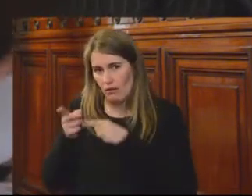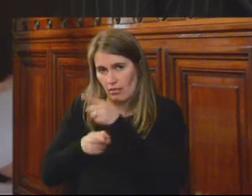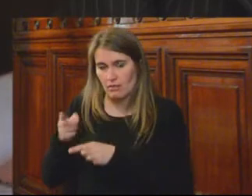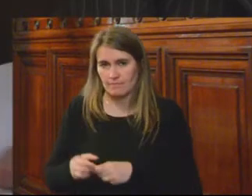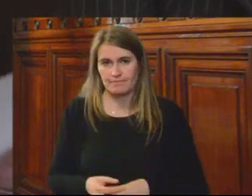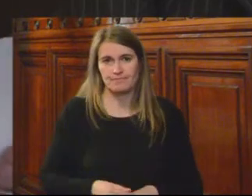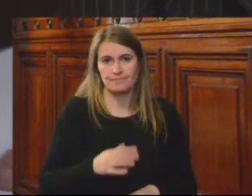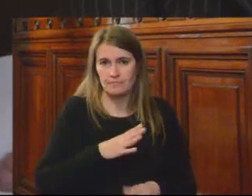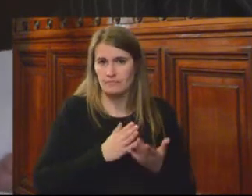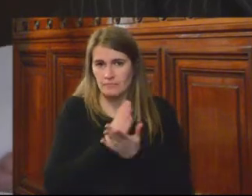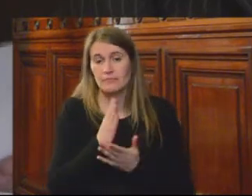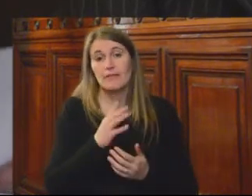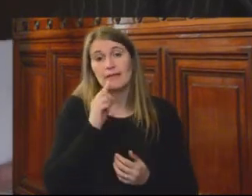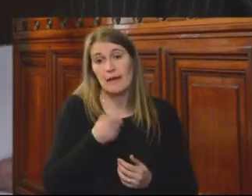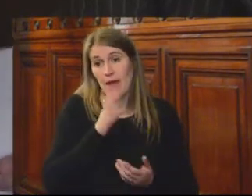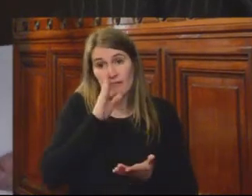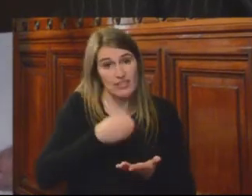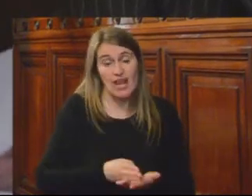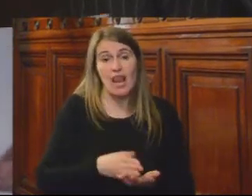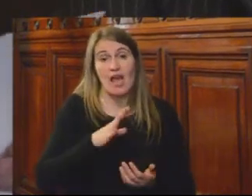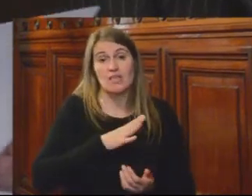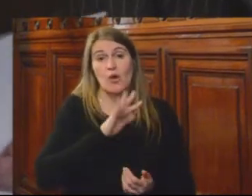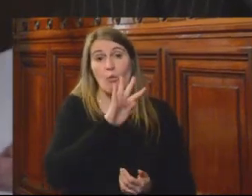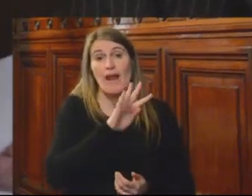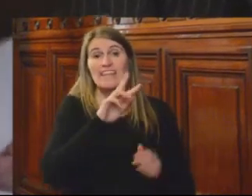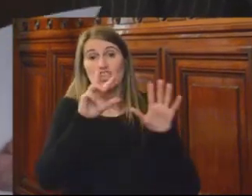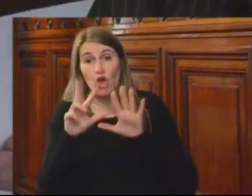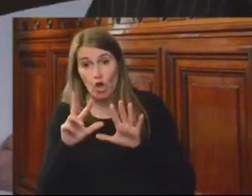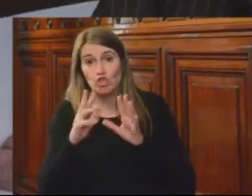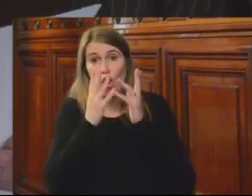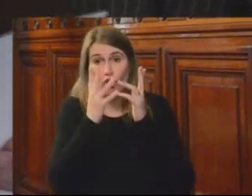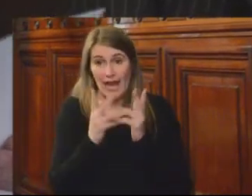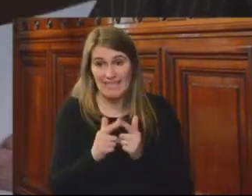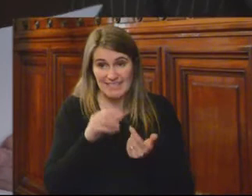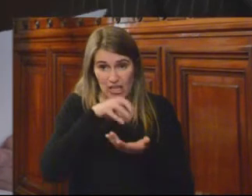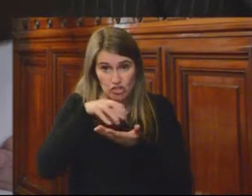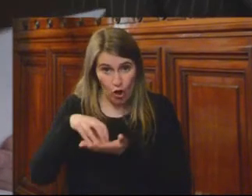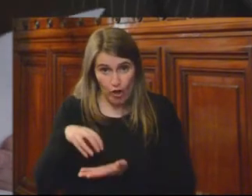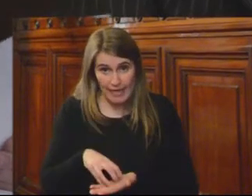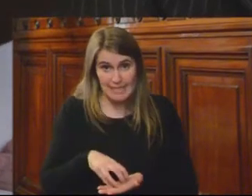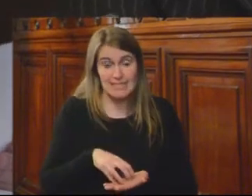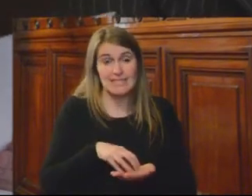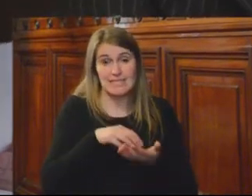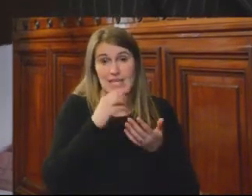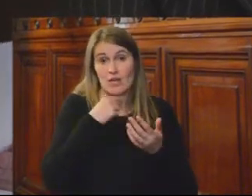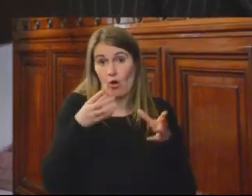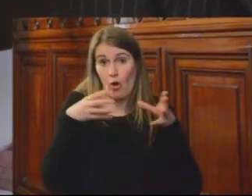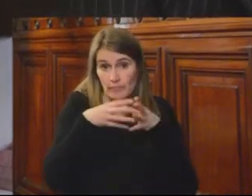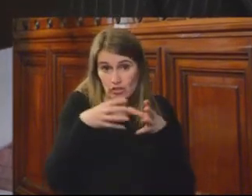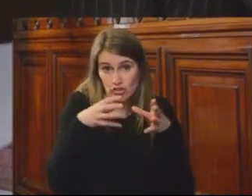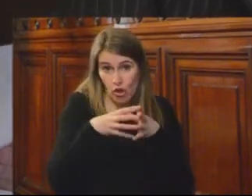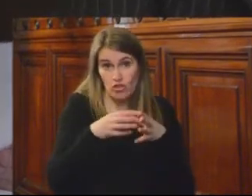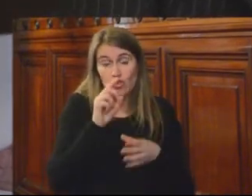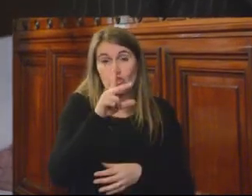reiterada. Finalmente, en nombre de las 48 organizaciones signatarias de la carta que hemos dirigido a esta comisión el pasado 12 de